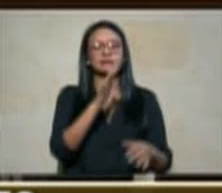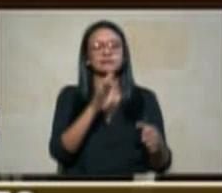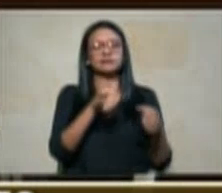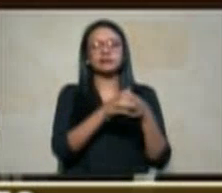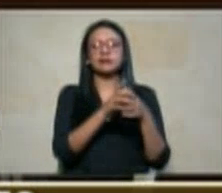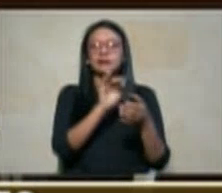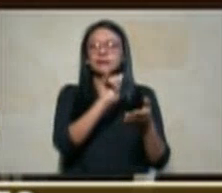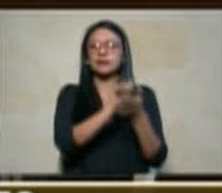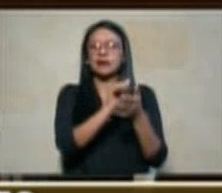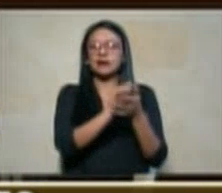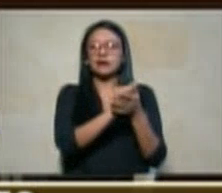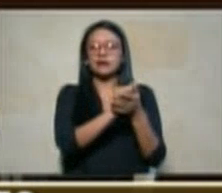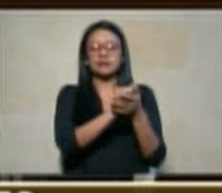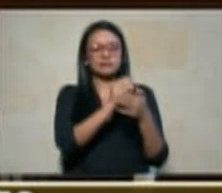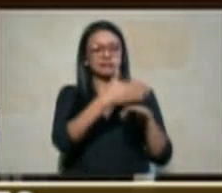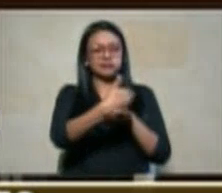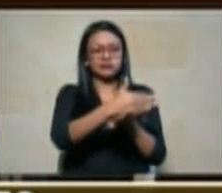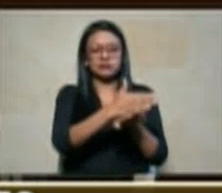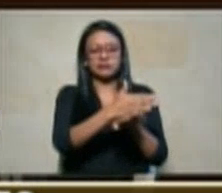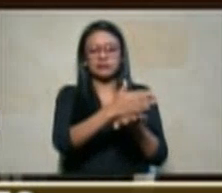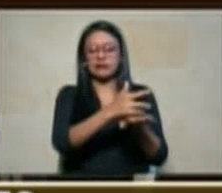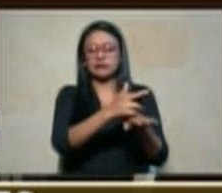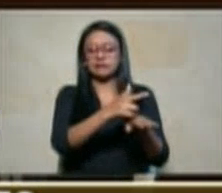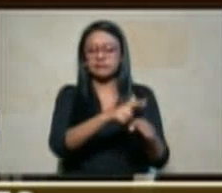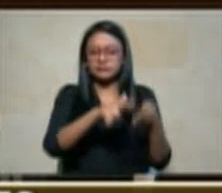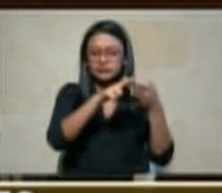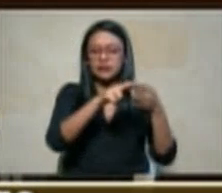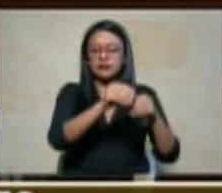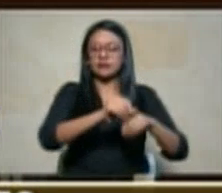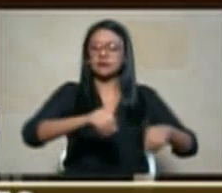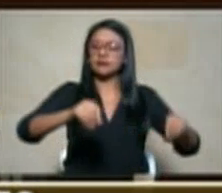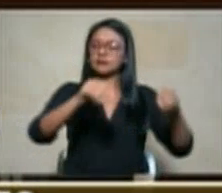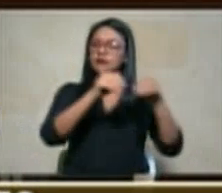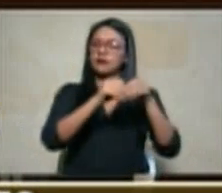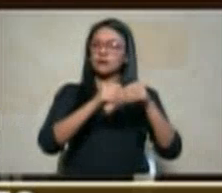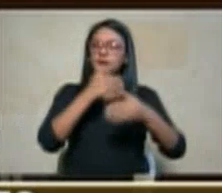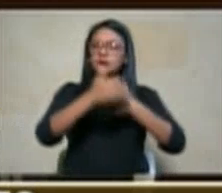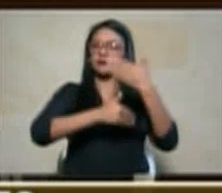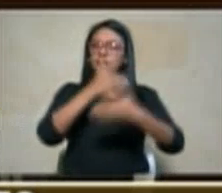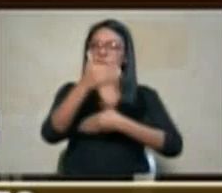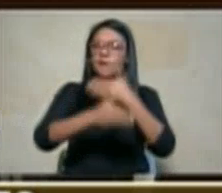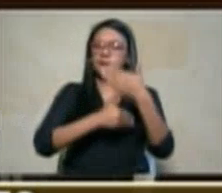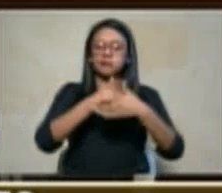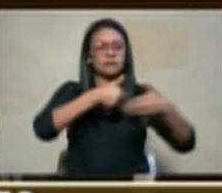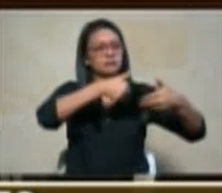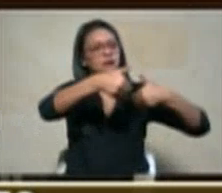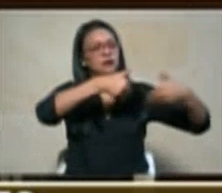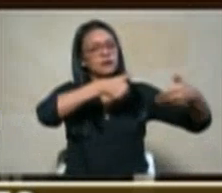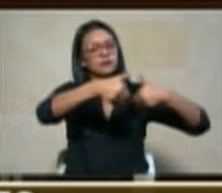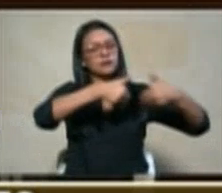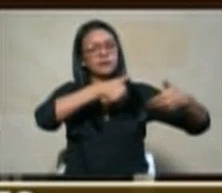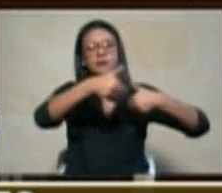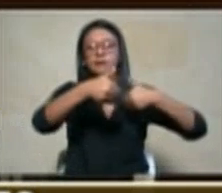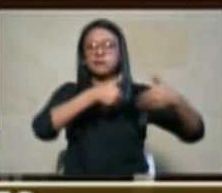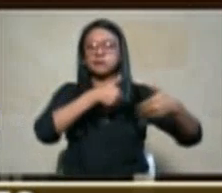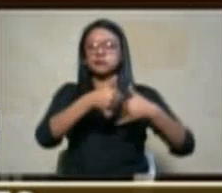filtrar aquellas peticiones que se han considerado